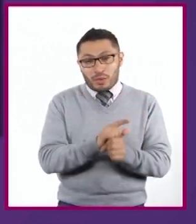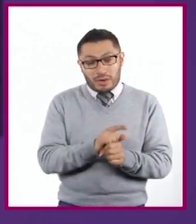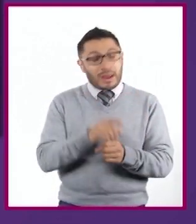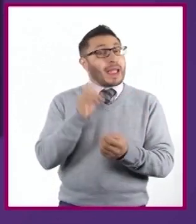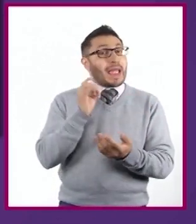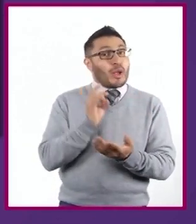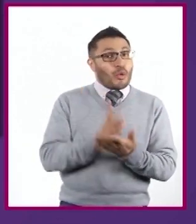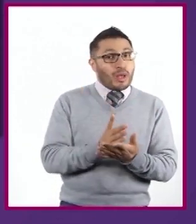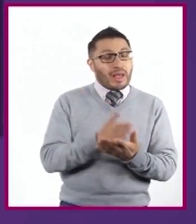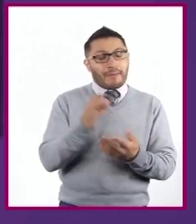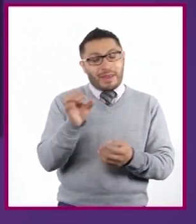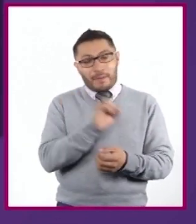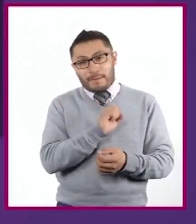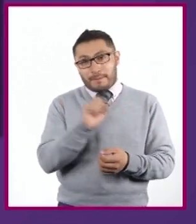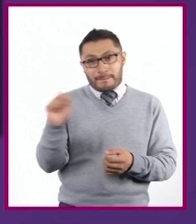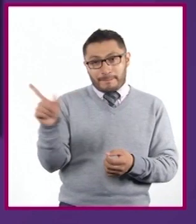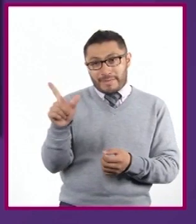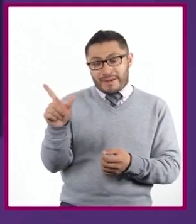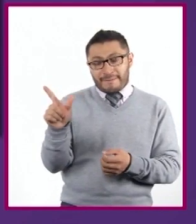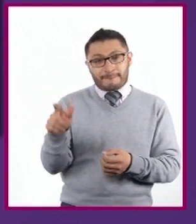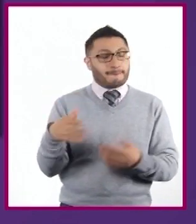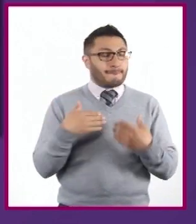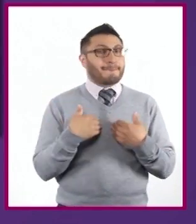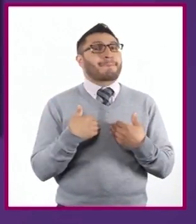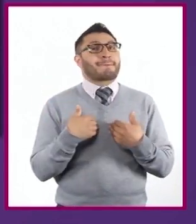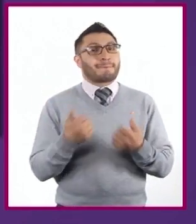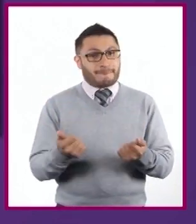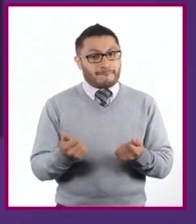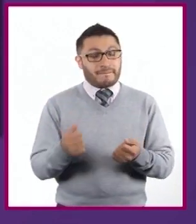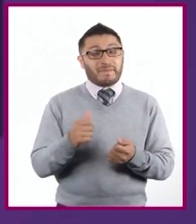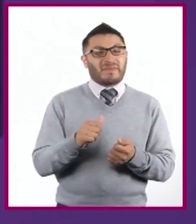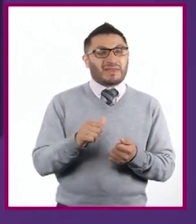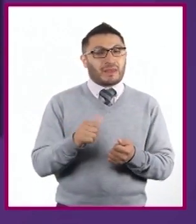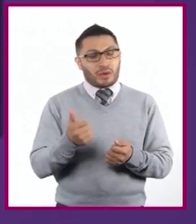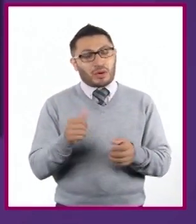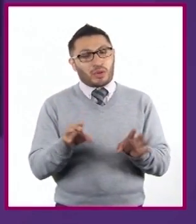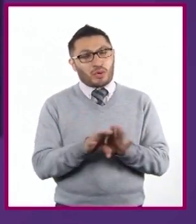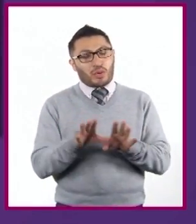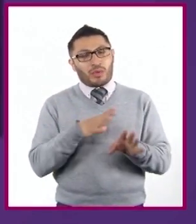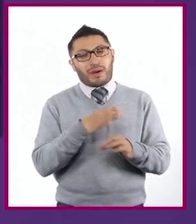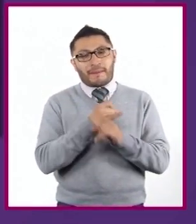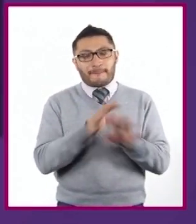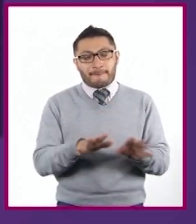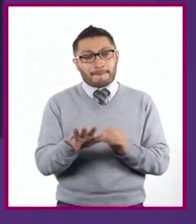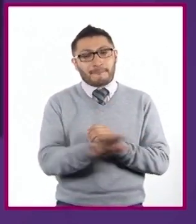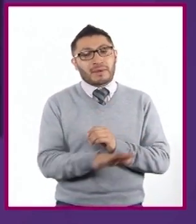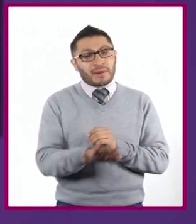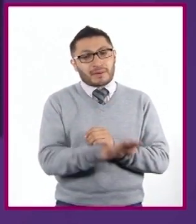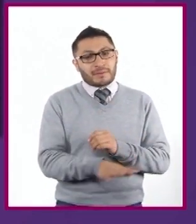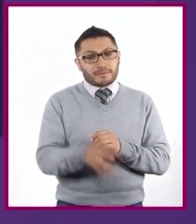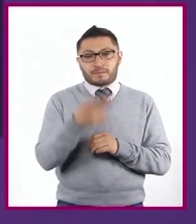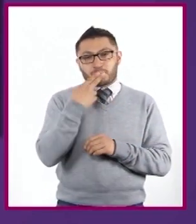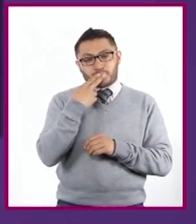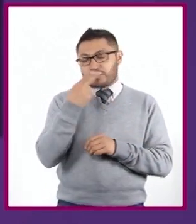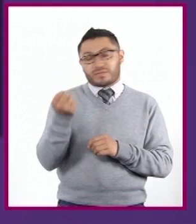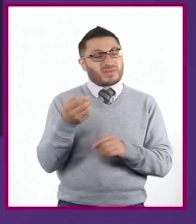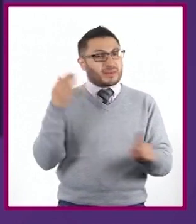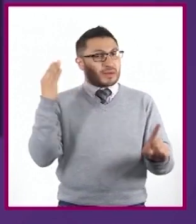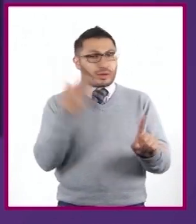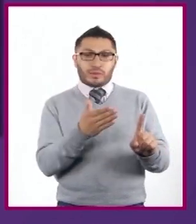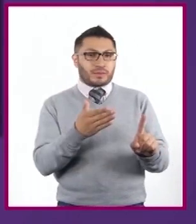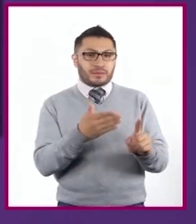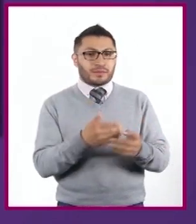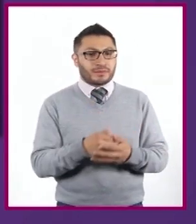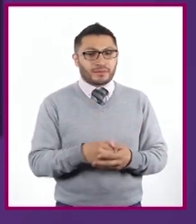solamente los expertos los comprenden. Otros tienen información muy básica que no sirve para nuestros